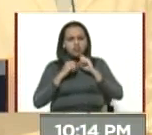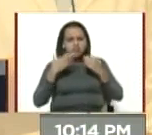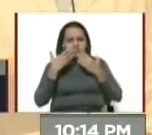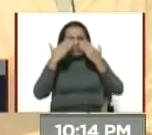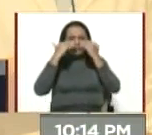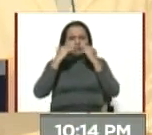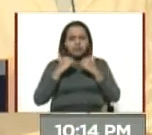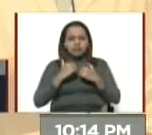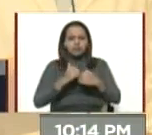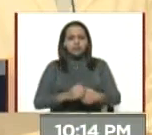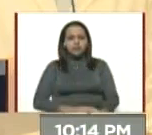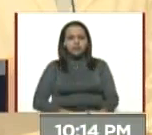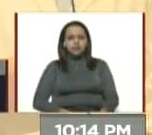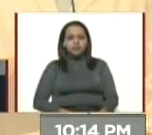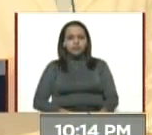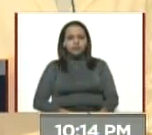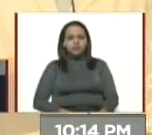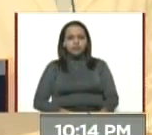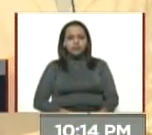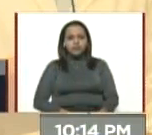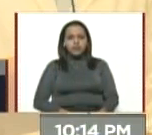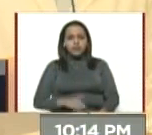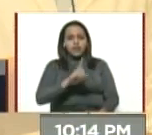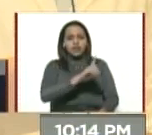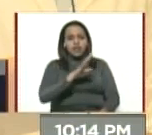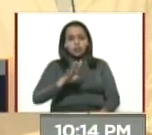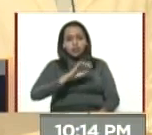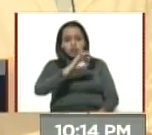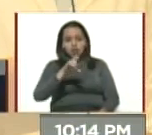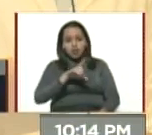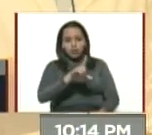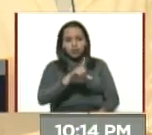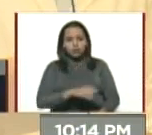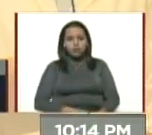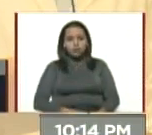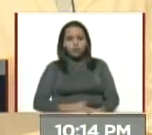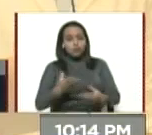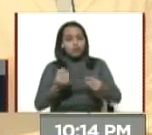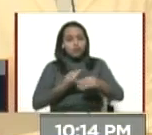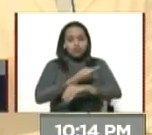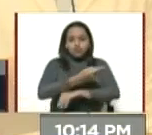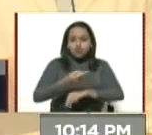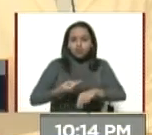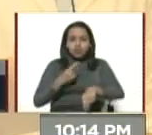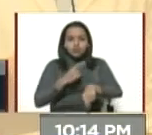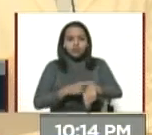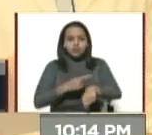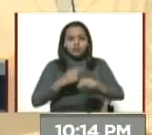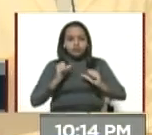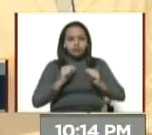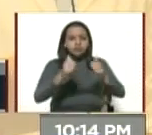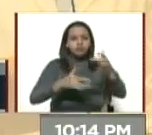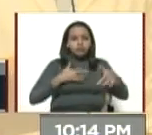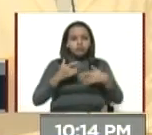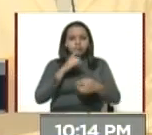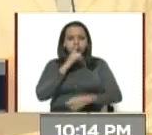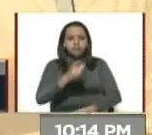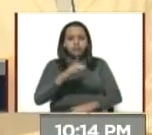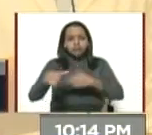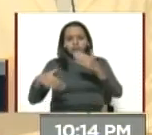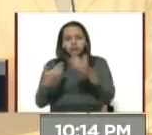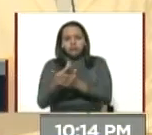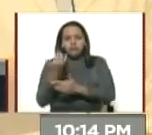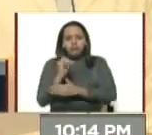respirar. El 14 de julio, fíjense que transcurrió mucho tiempo entre la aparición de los síntomas y que